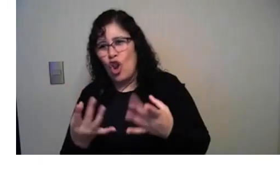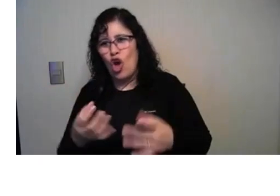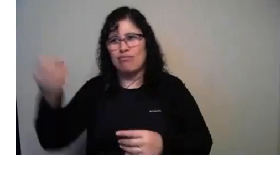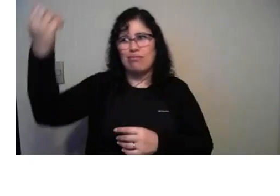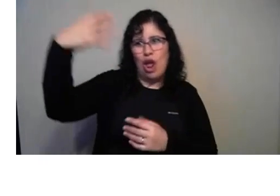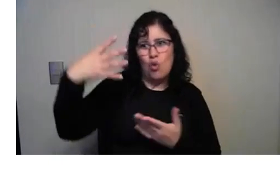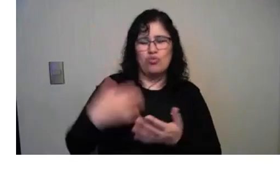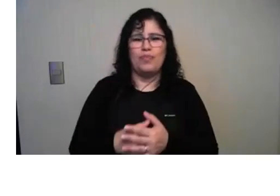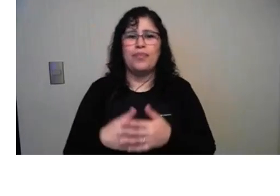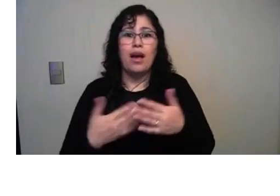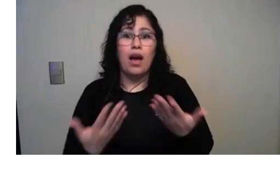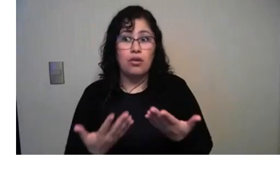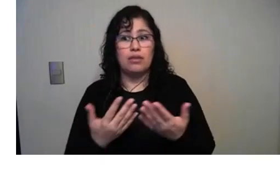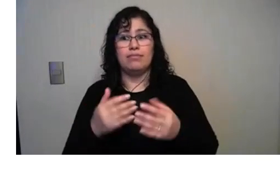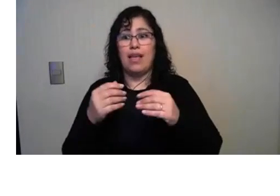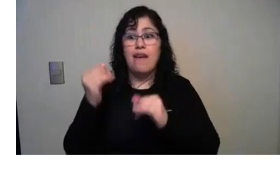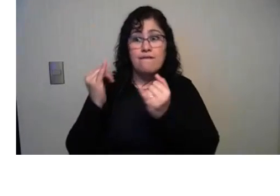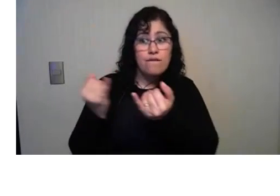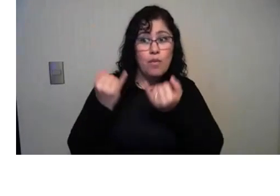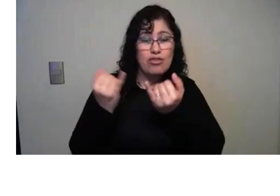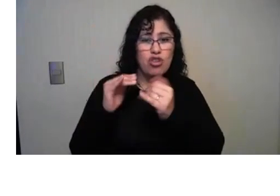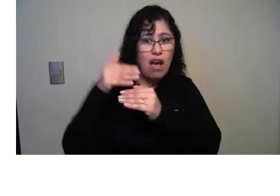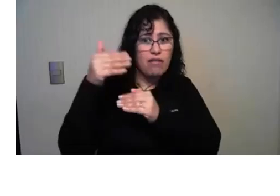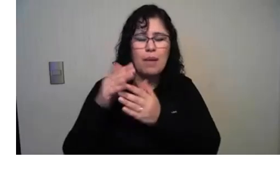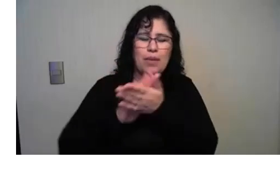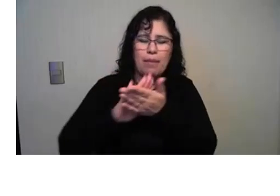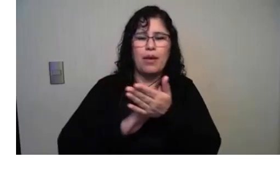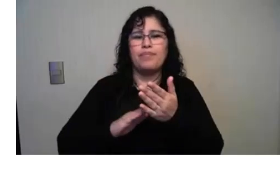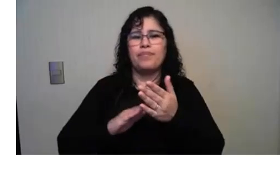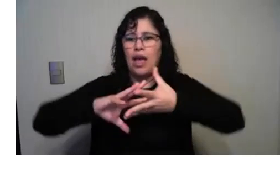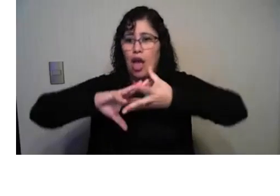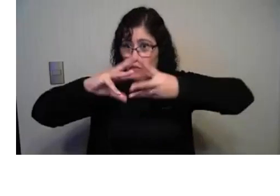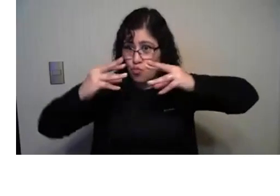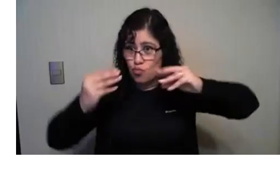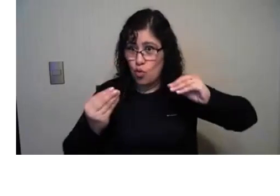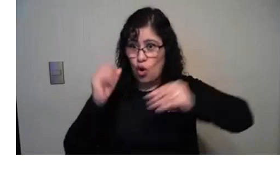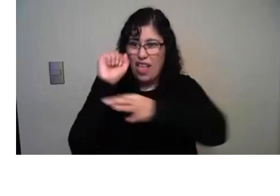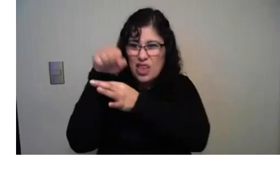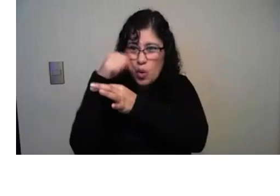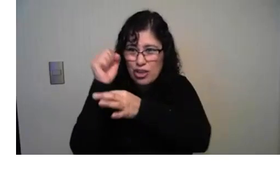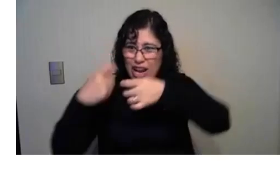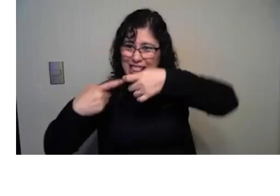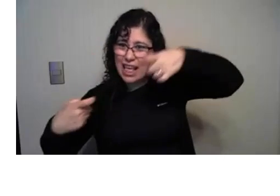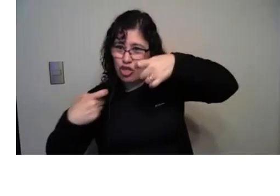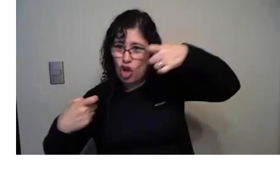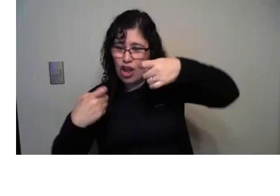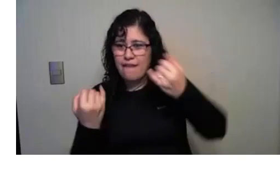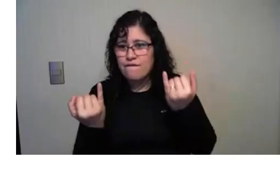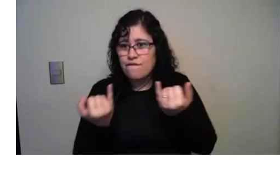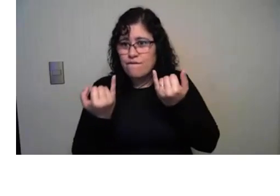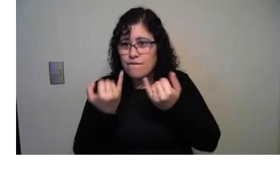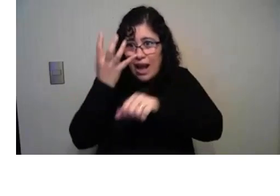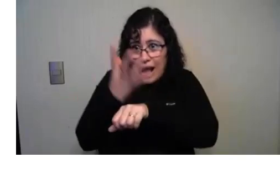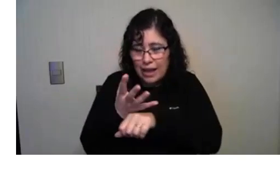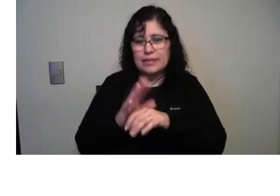que viene desde estructuras musculares, articulaciones, tendones, y que nos van a